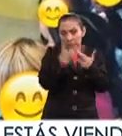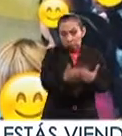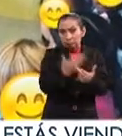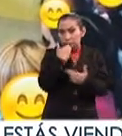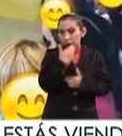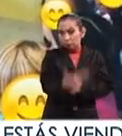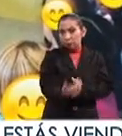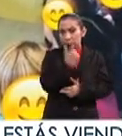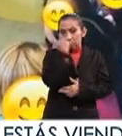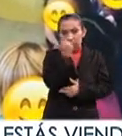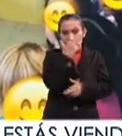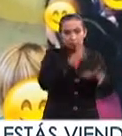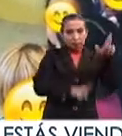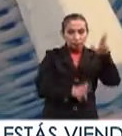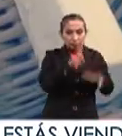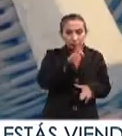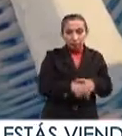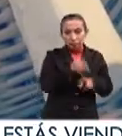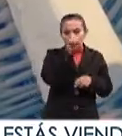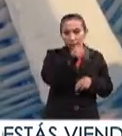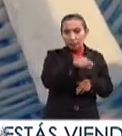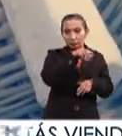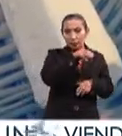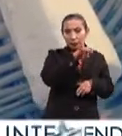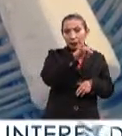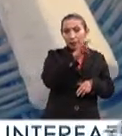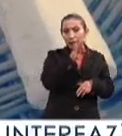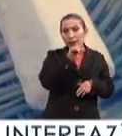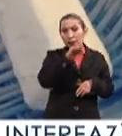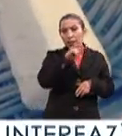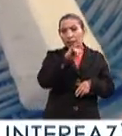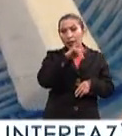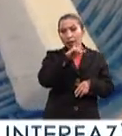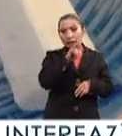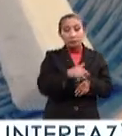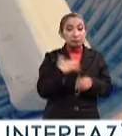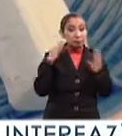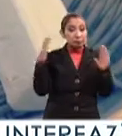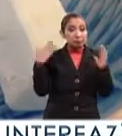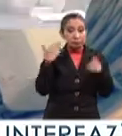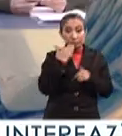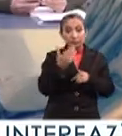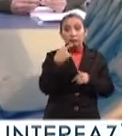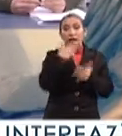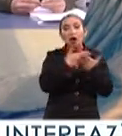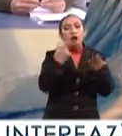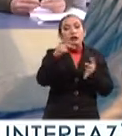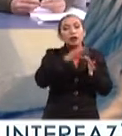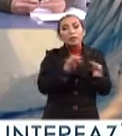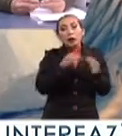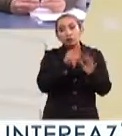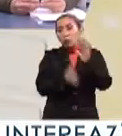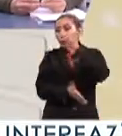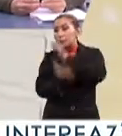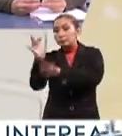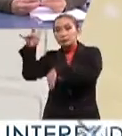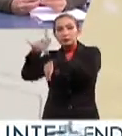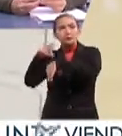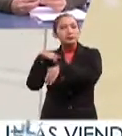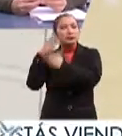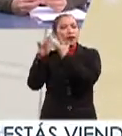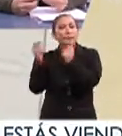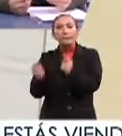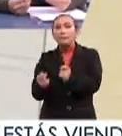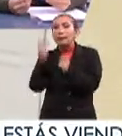de normalistas de ahí de la Miguel F. Martínez. Fantástico. Platícanos, ya que llegaste a Francia, ¿cuál fue